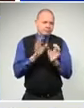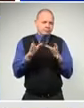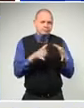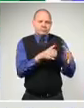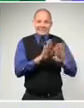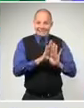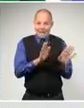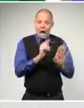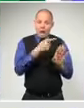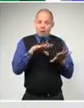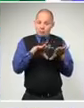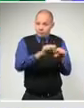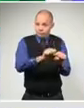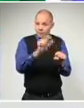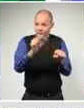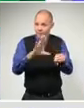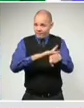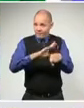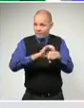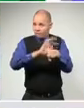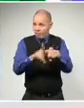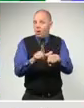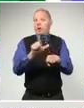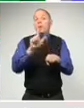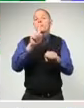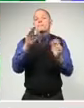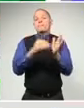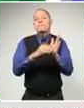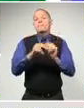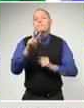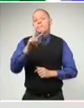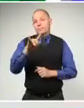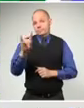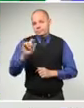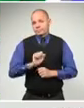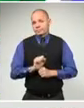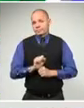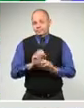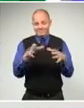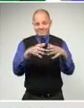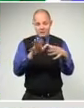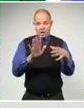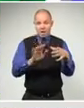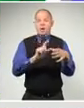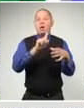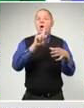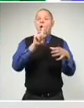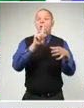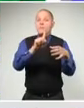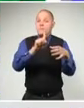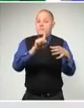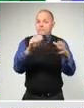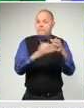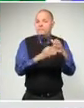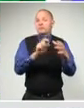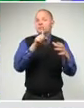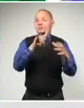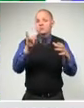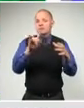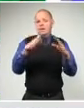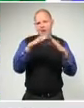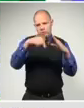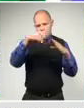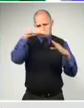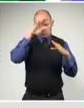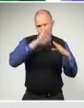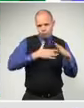que se diagnosticaron ayer, 1.019 son casos de transmisión autóctona, propia